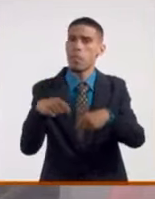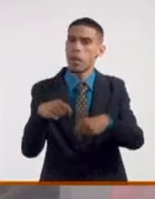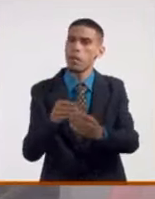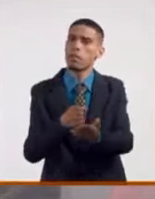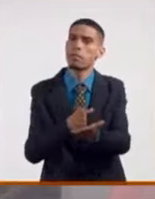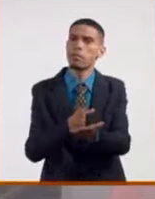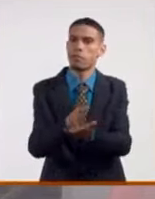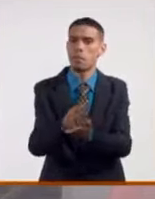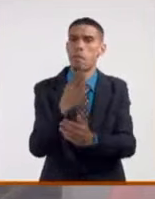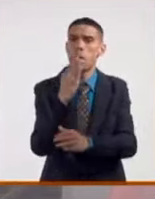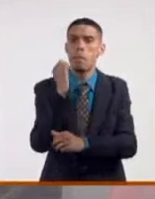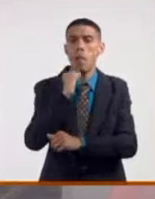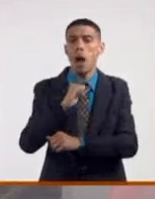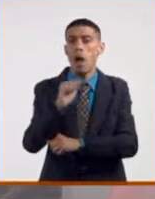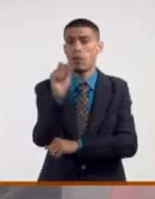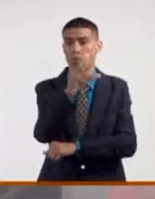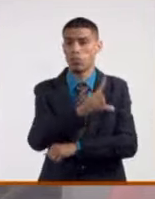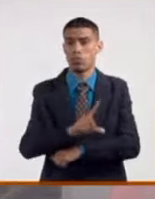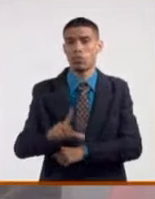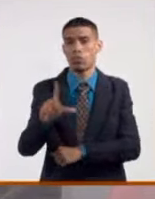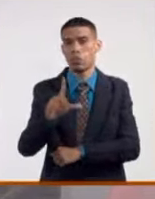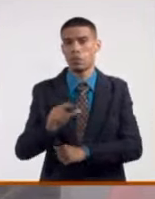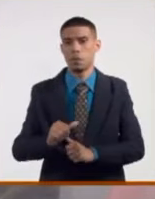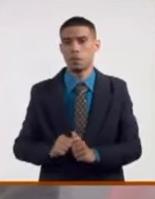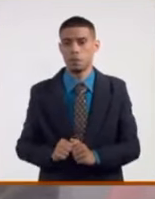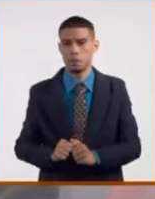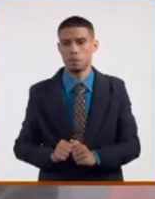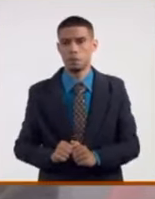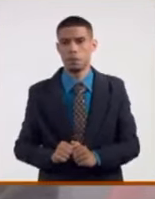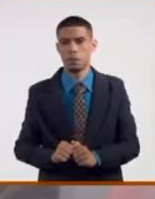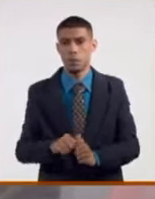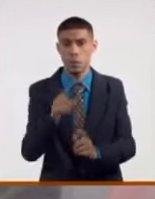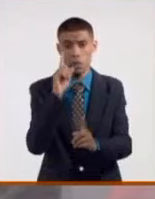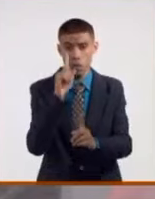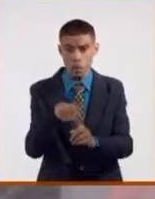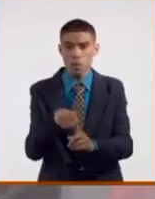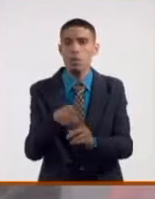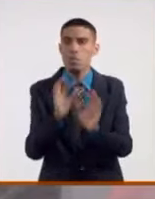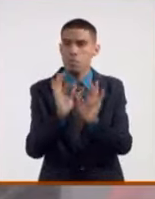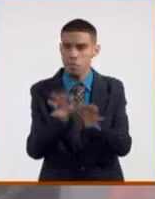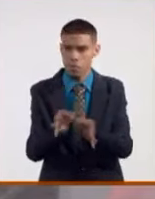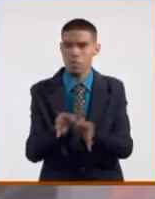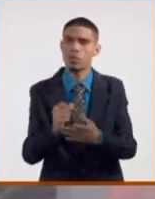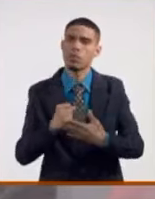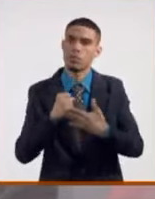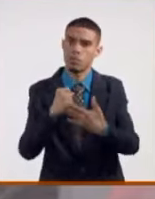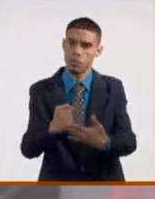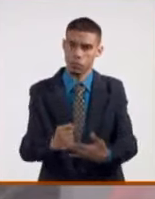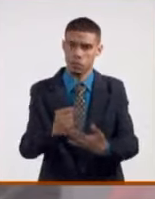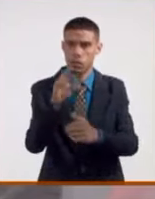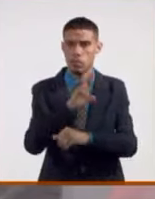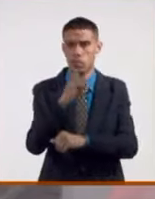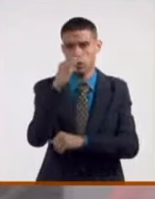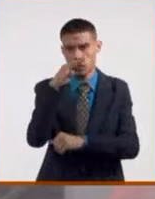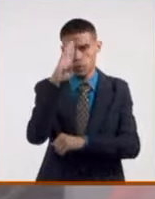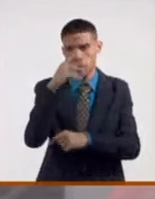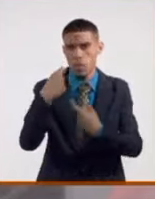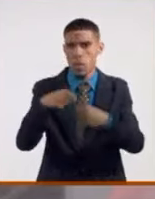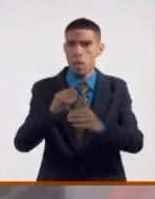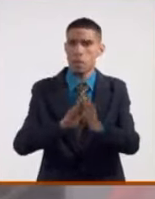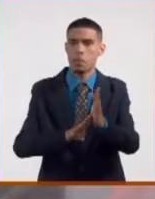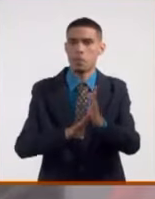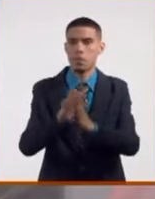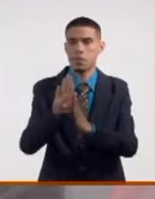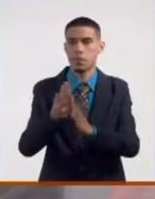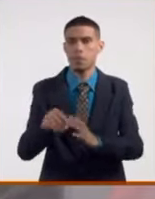buscando con esta con estas medidas y evidentemente hacia ello tienen que eh tender esos incentivos que estamos implementando